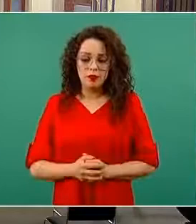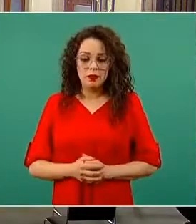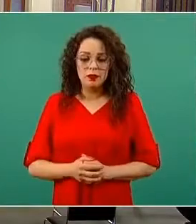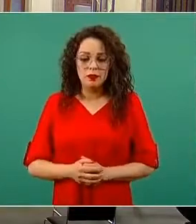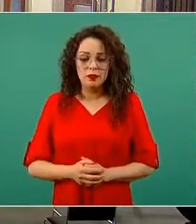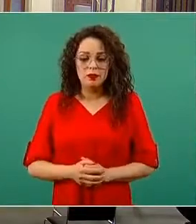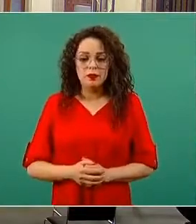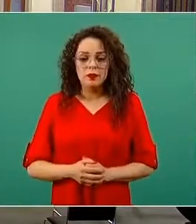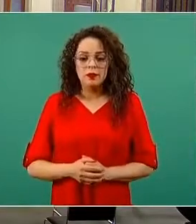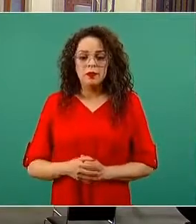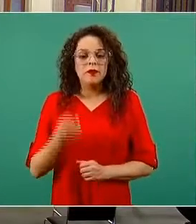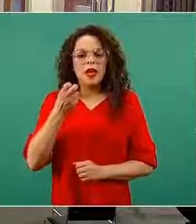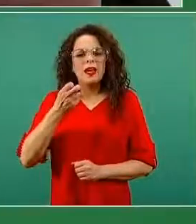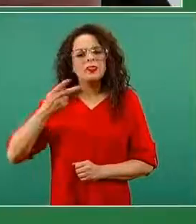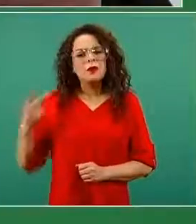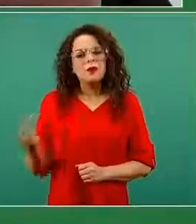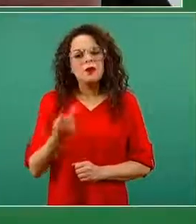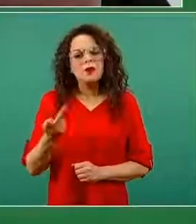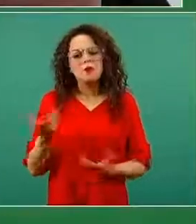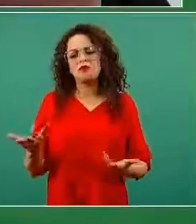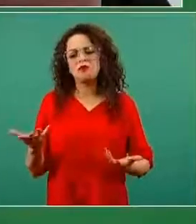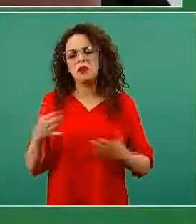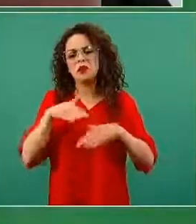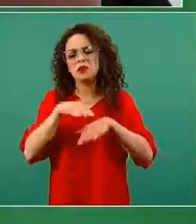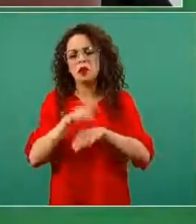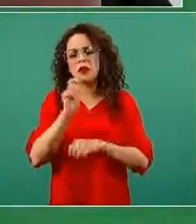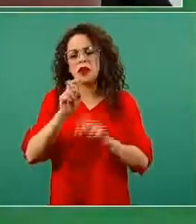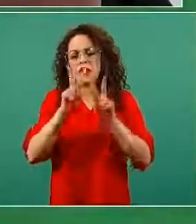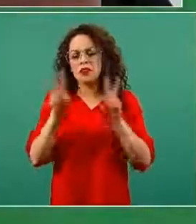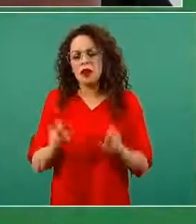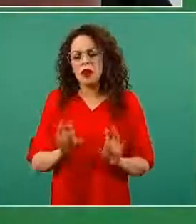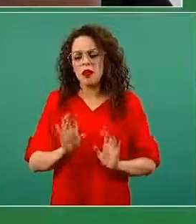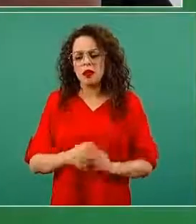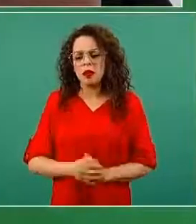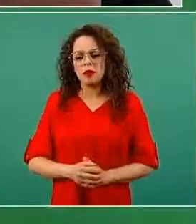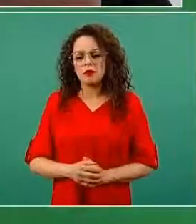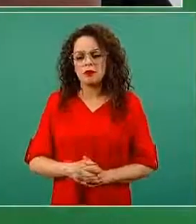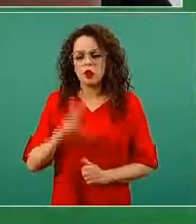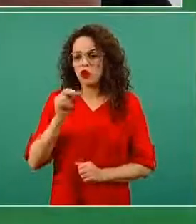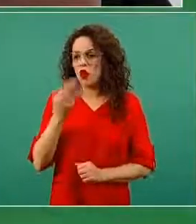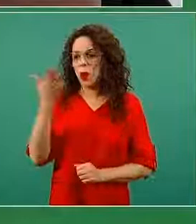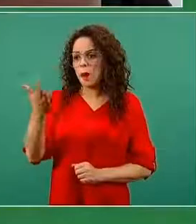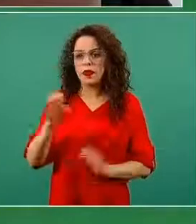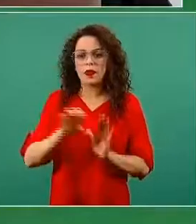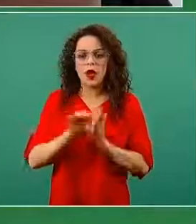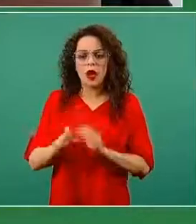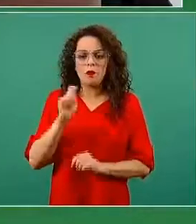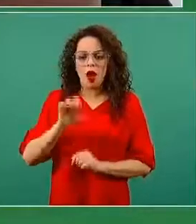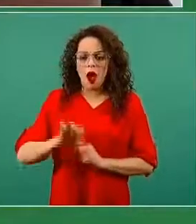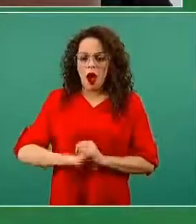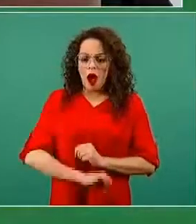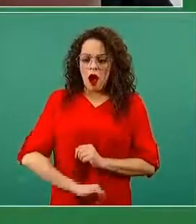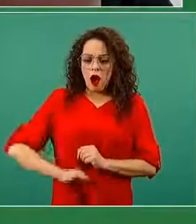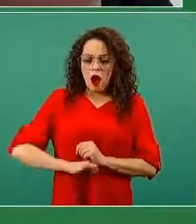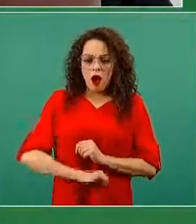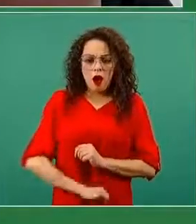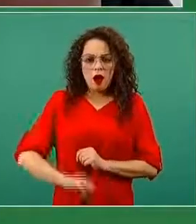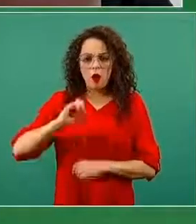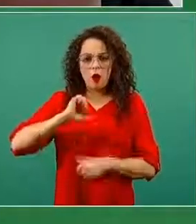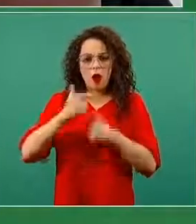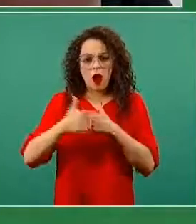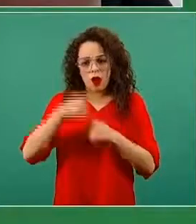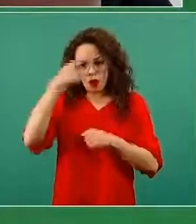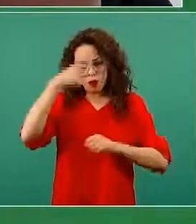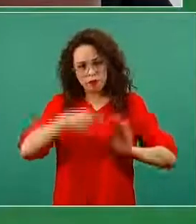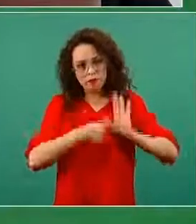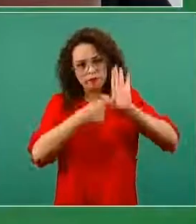estas preguntas o qué sería lo que les preguntarían? ¿No pedirían, por ejemplo, algún ultrasonido, alguna prueba para que puedan comprobar